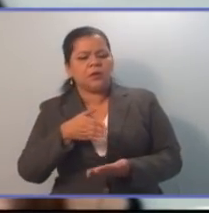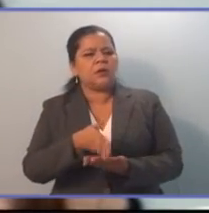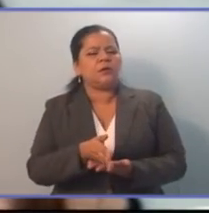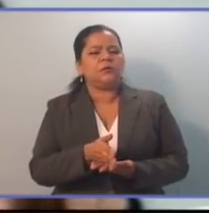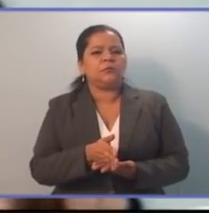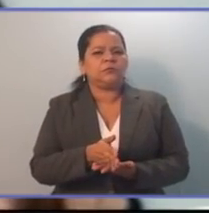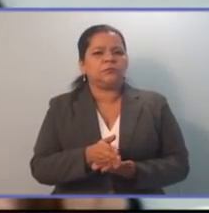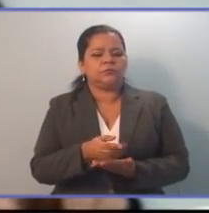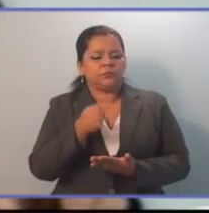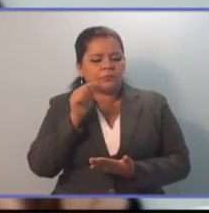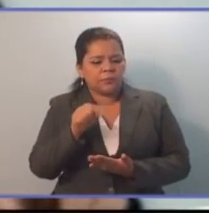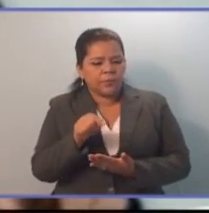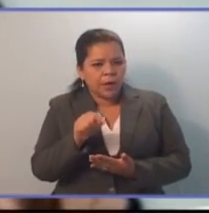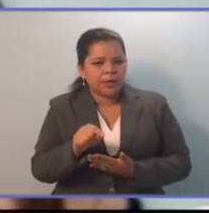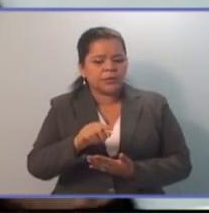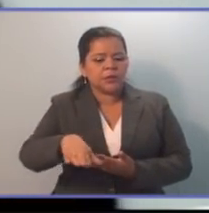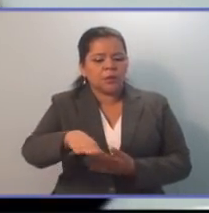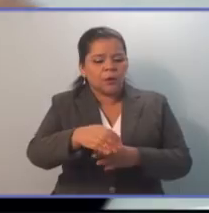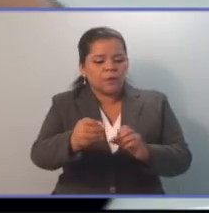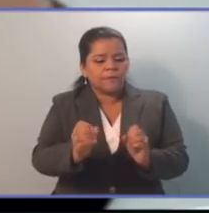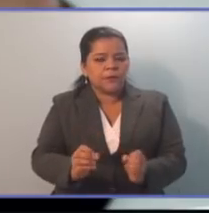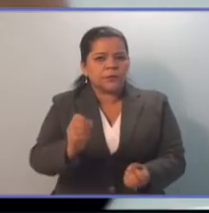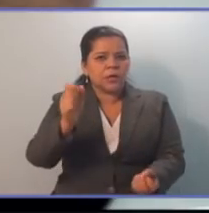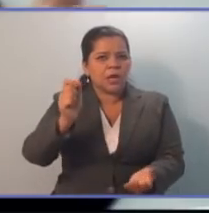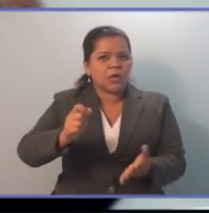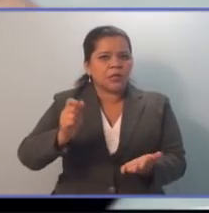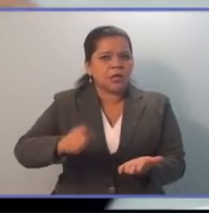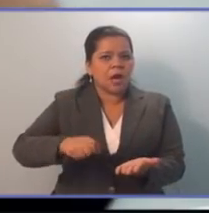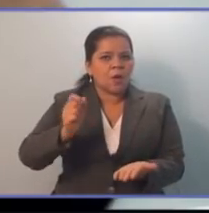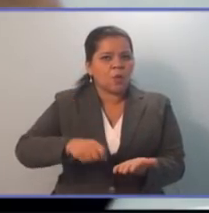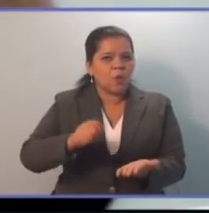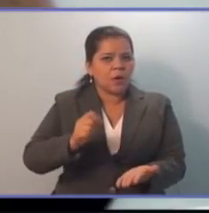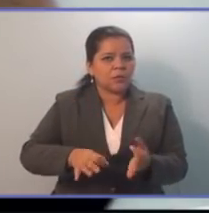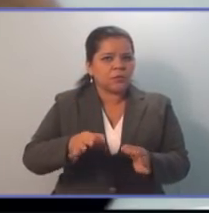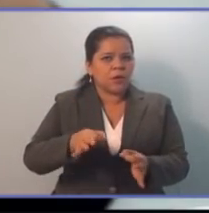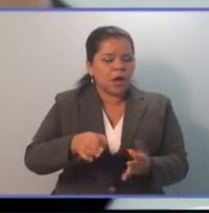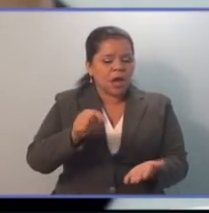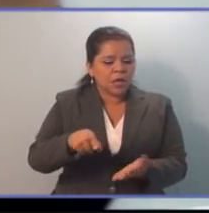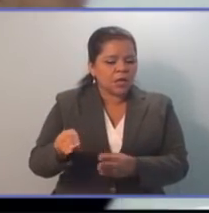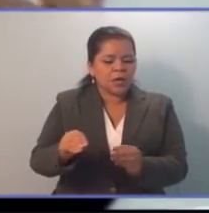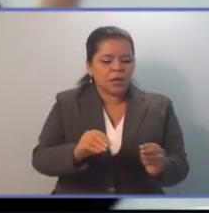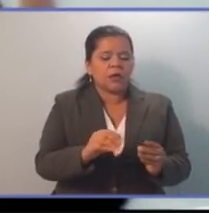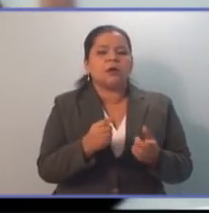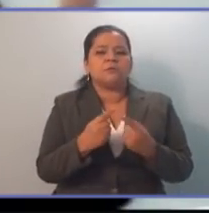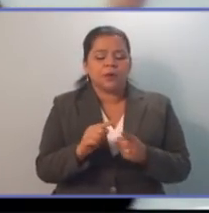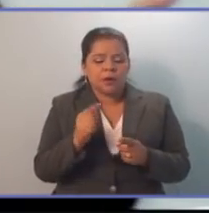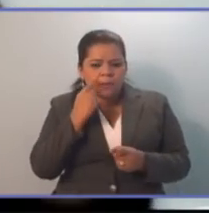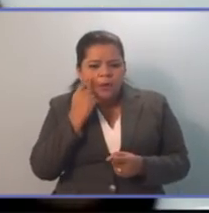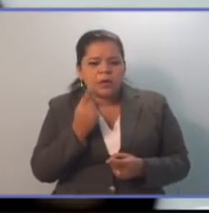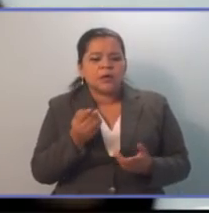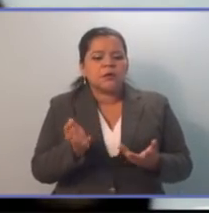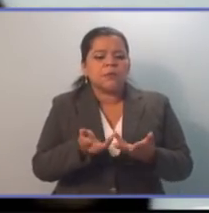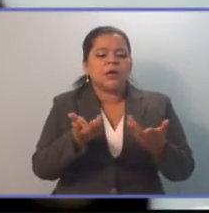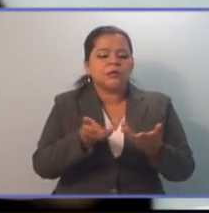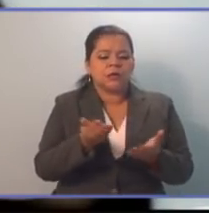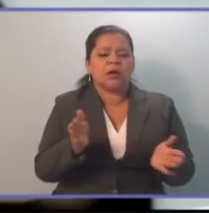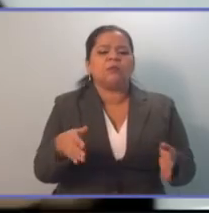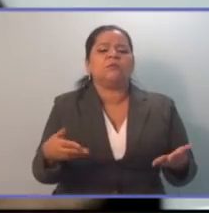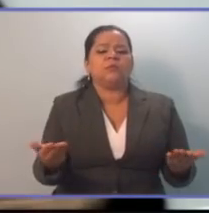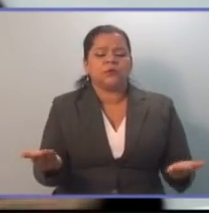llegar a ese tribunal e investigar el por qué